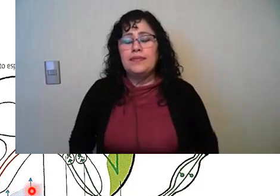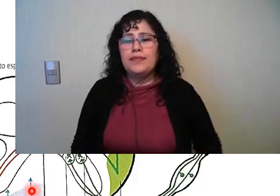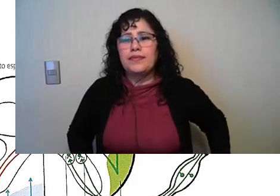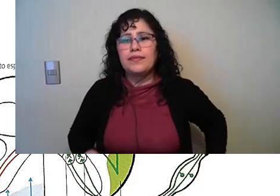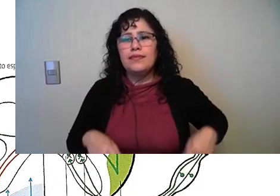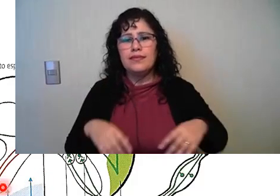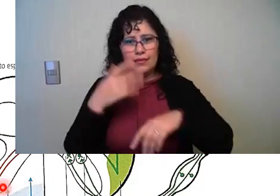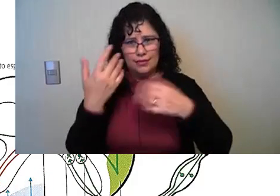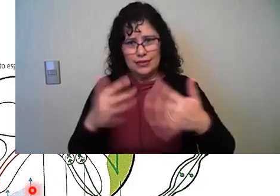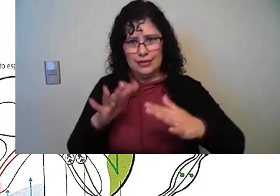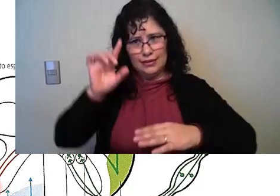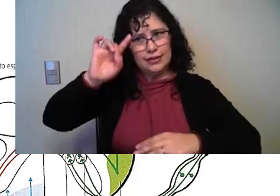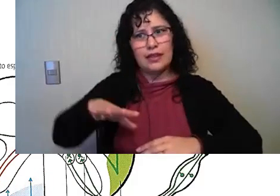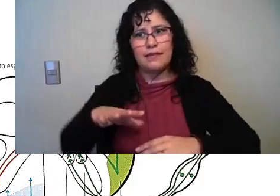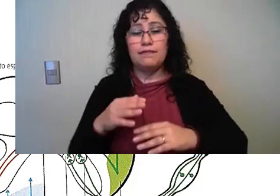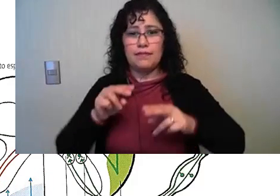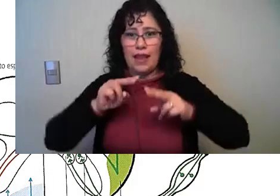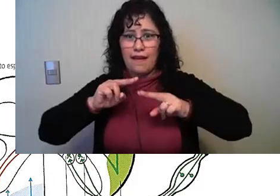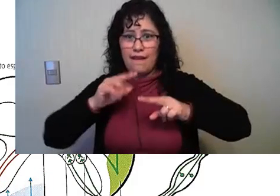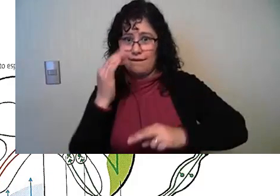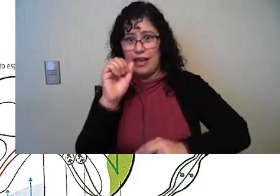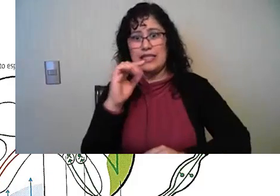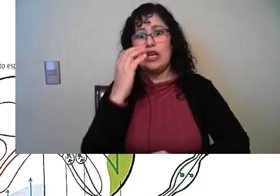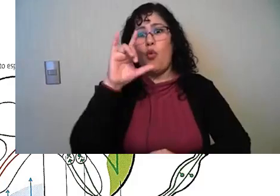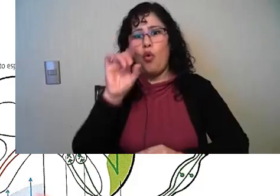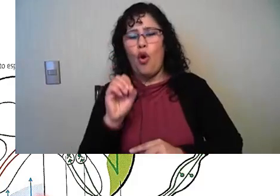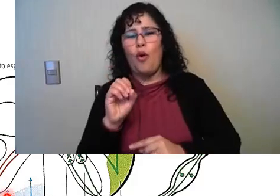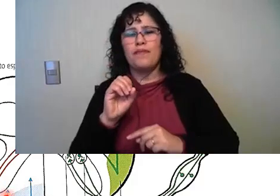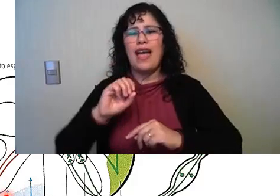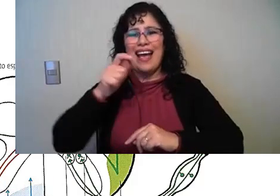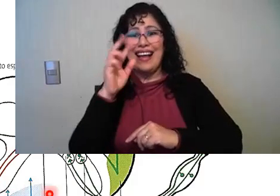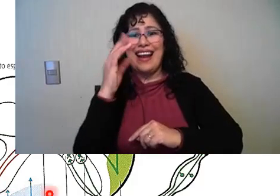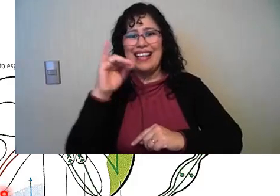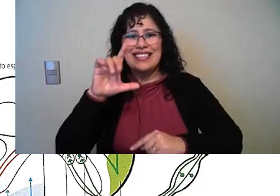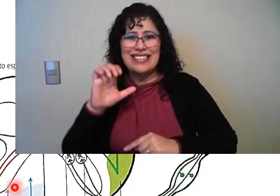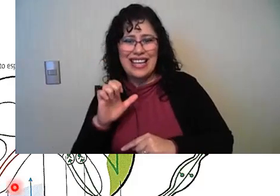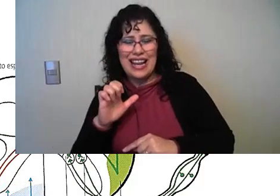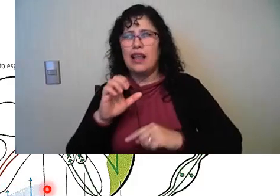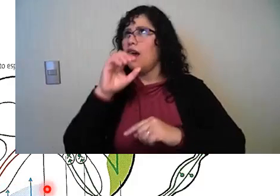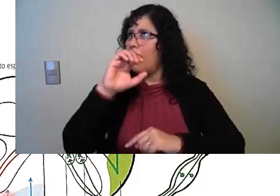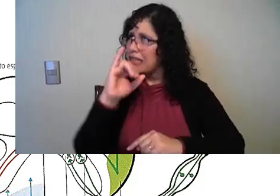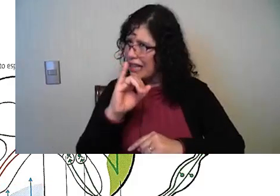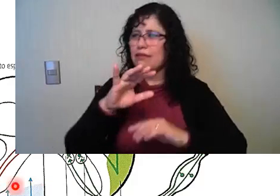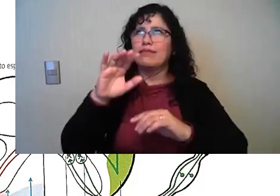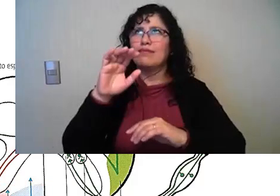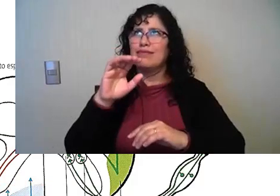ya sabemos que los fascículos grácil y cuneiforme, que tienen información exteroceptiva y propioceptiva, son